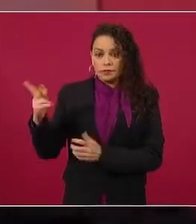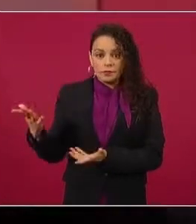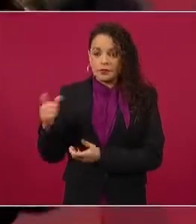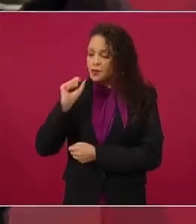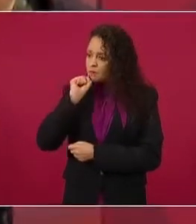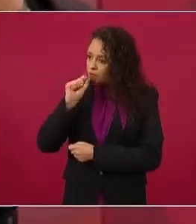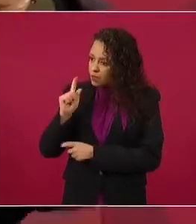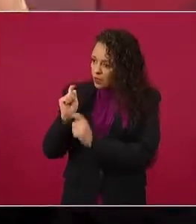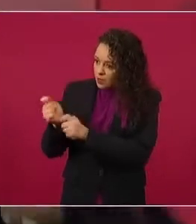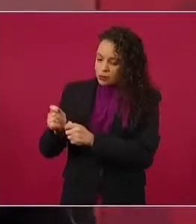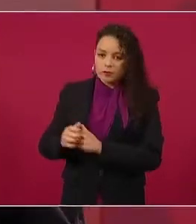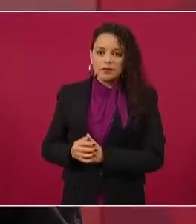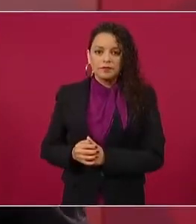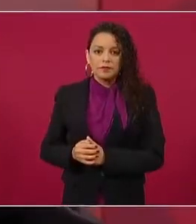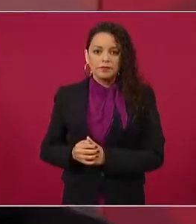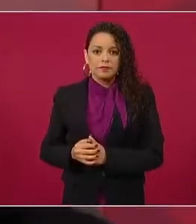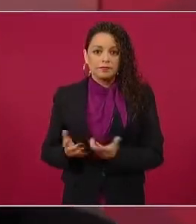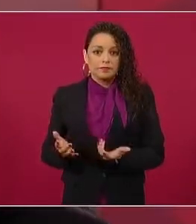la Procuraduría.